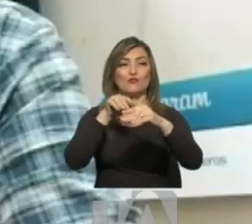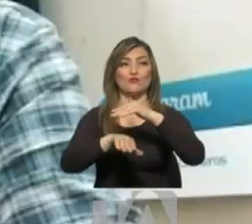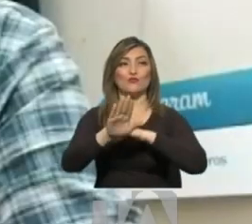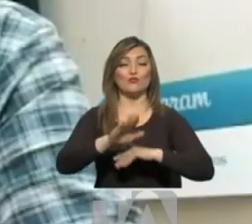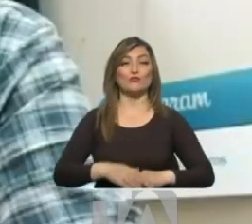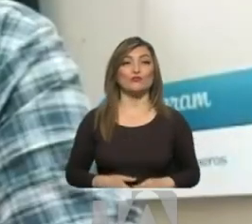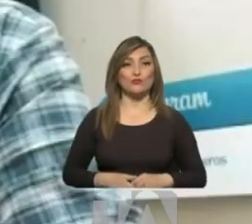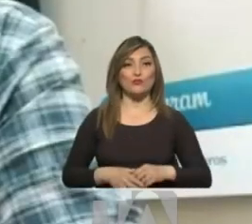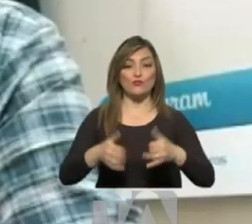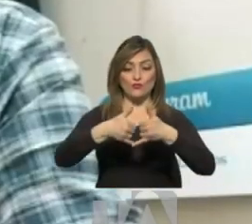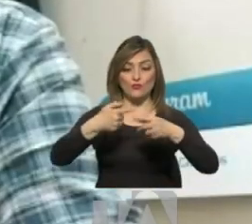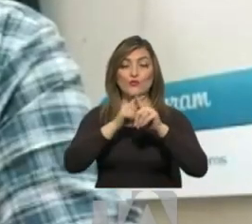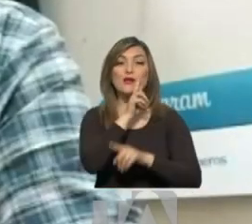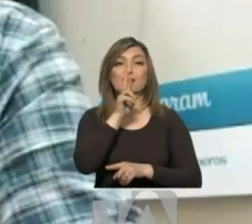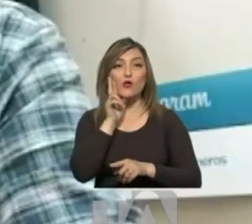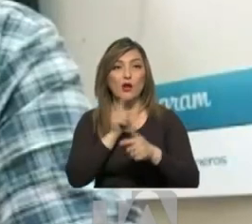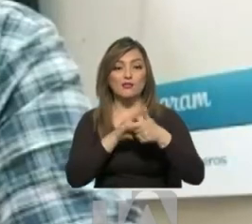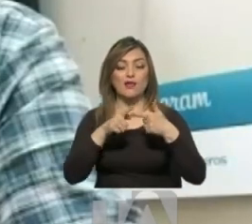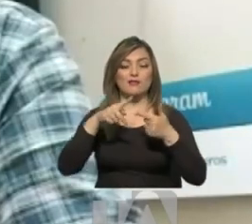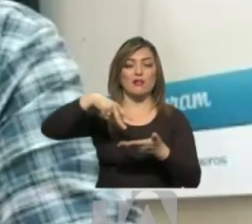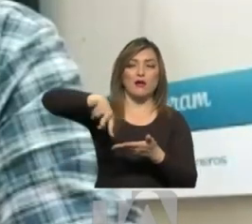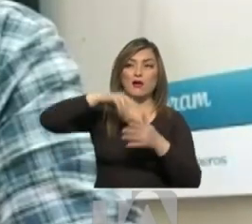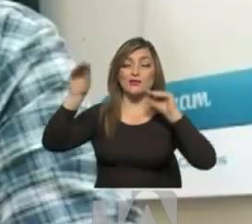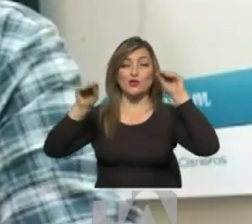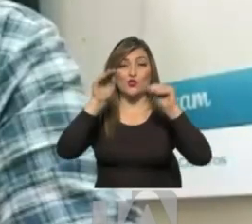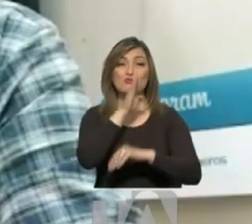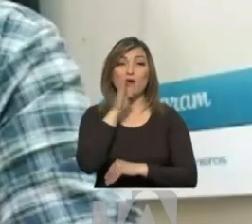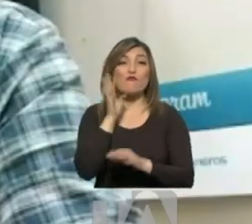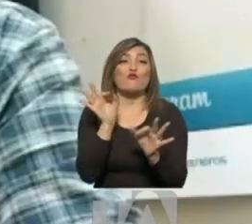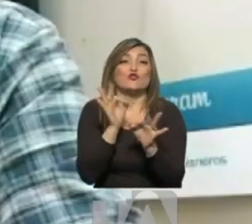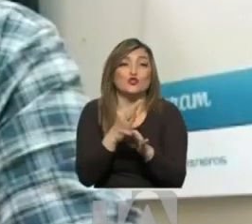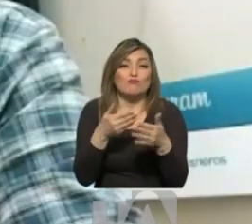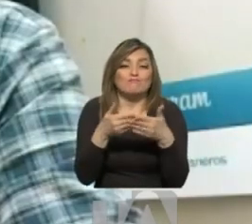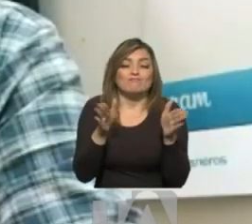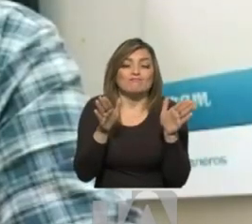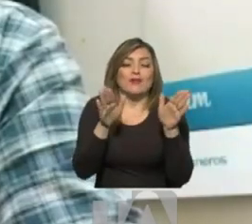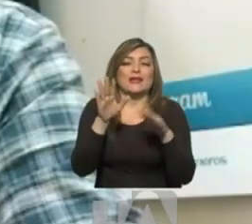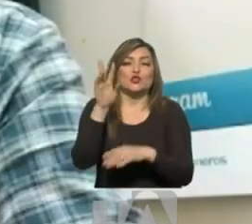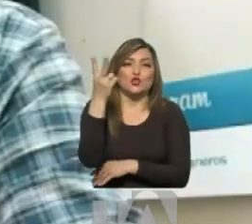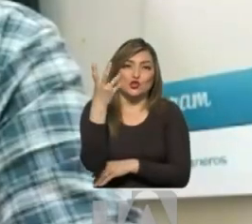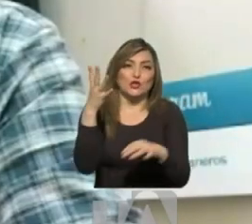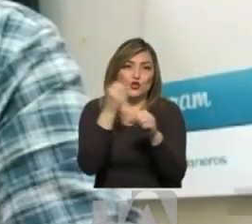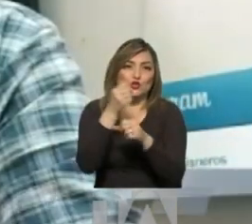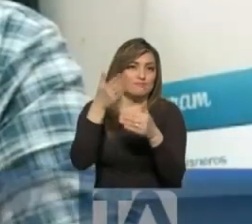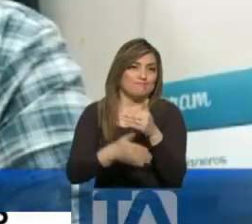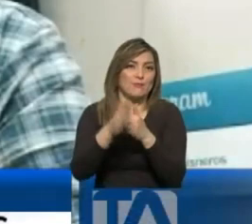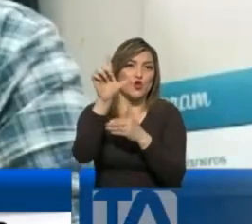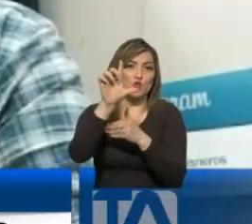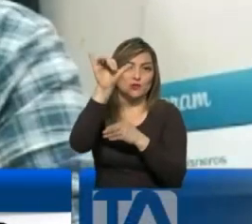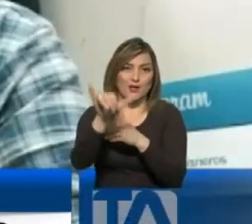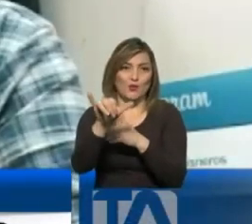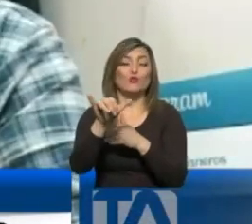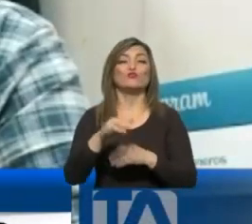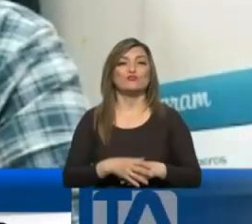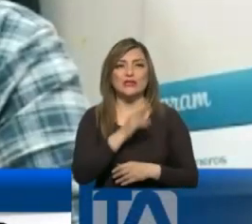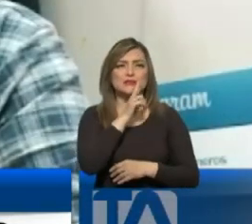de los locales, restaurantes, discotecas y bares van a funcionar hasta las 0 horas, del lunes a sábado. En el caso de